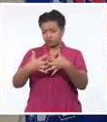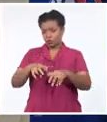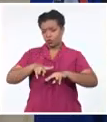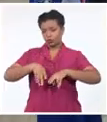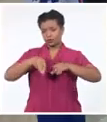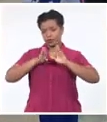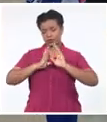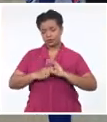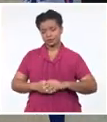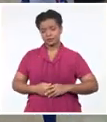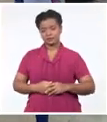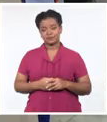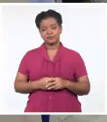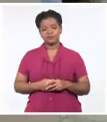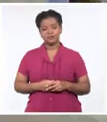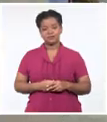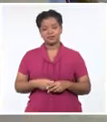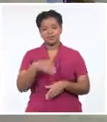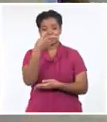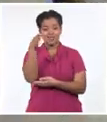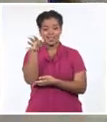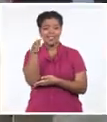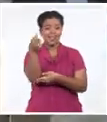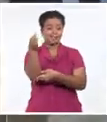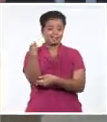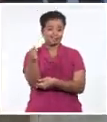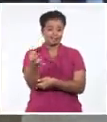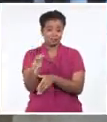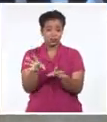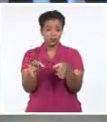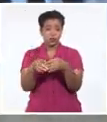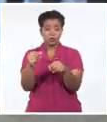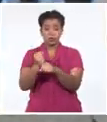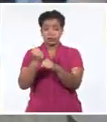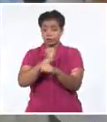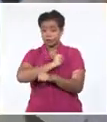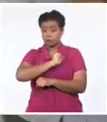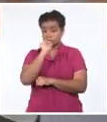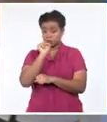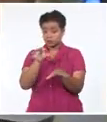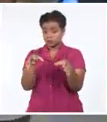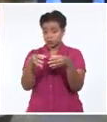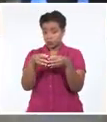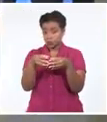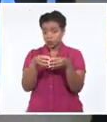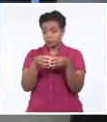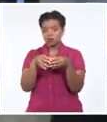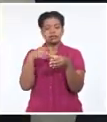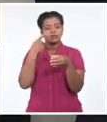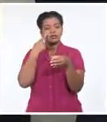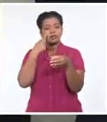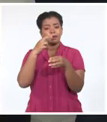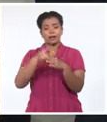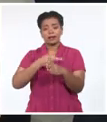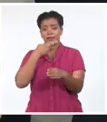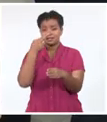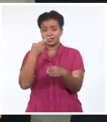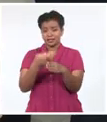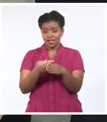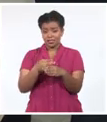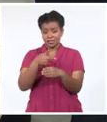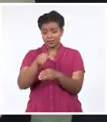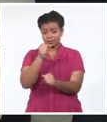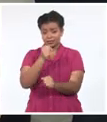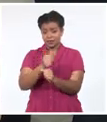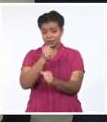al entregar la bandera de proeza laboral al colectivo del Hotel meliábana el máximo representante de la